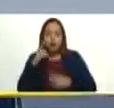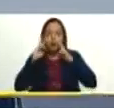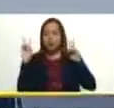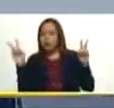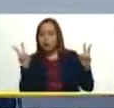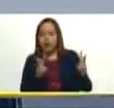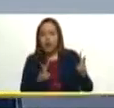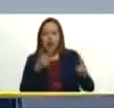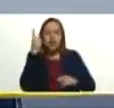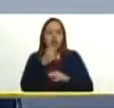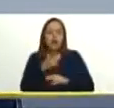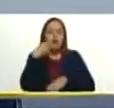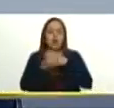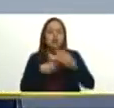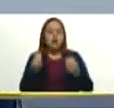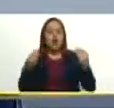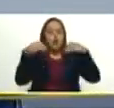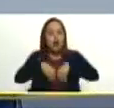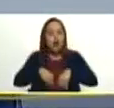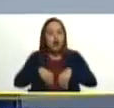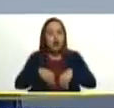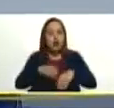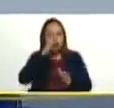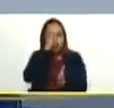compromiso, a un punto medio.